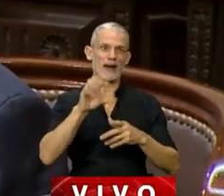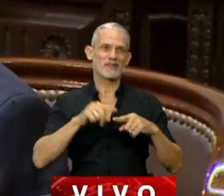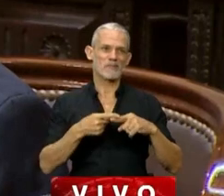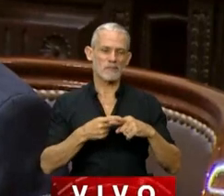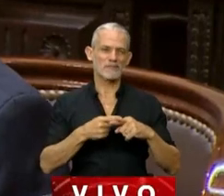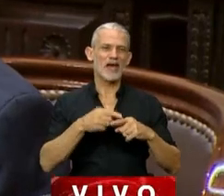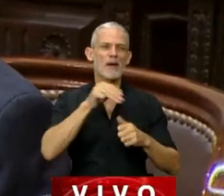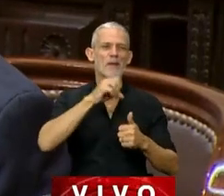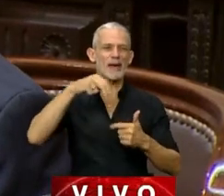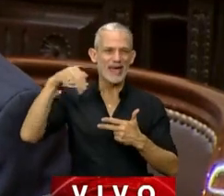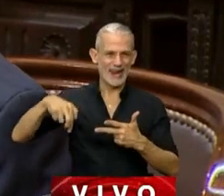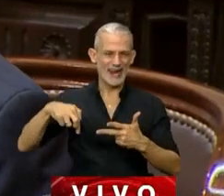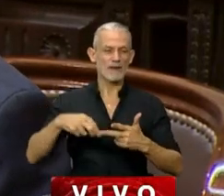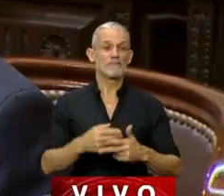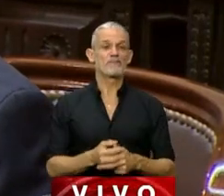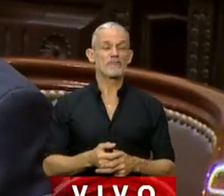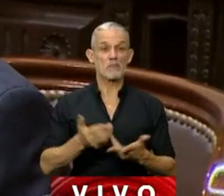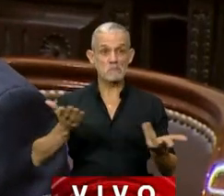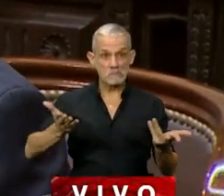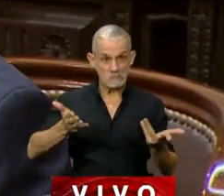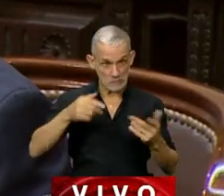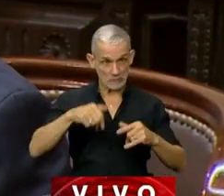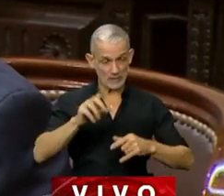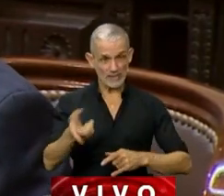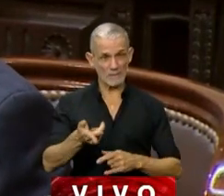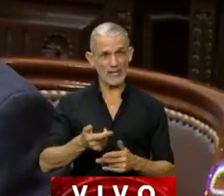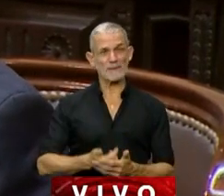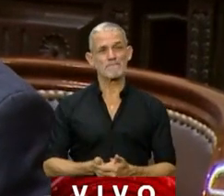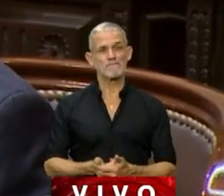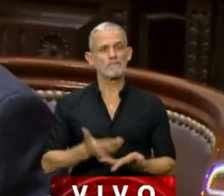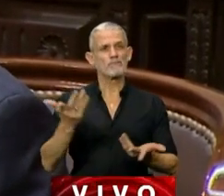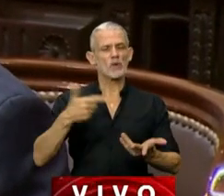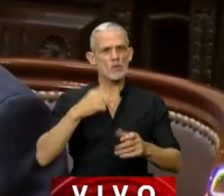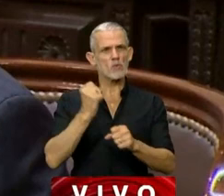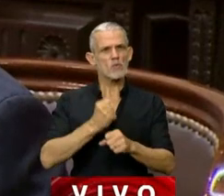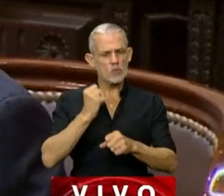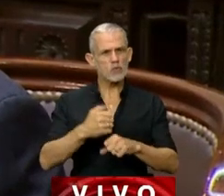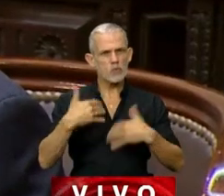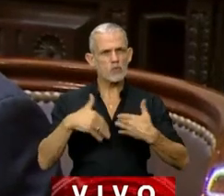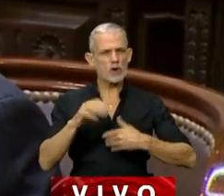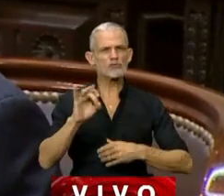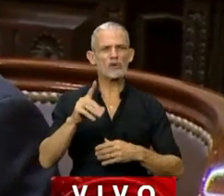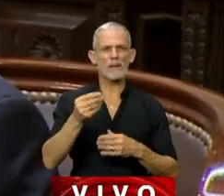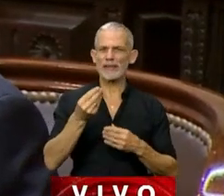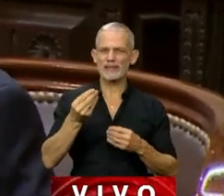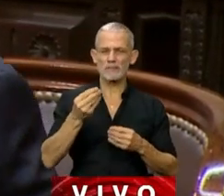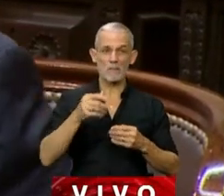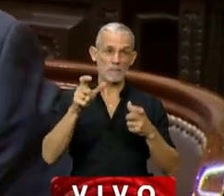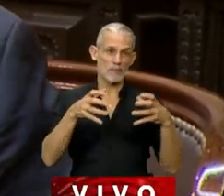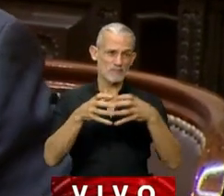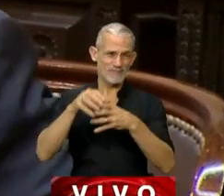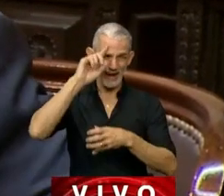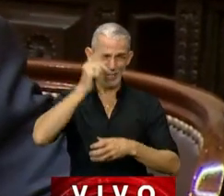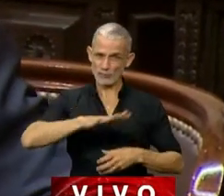provincial que es el Movimiento Popular Neuquino. A también un trabajo que no solo realizaron